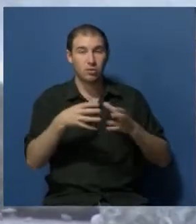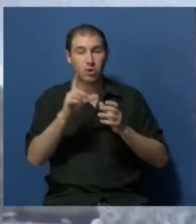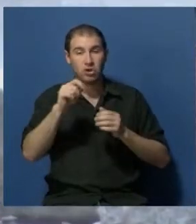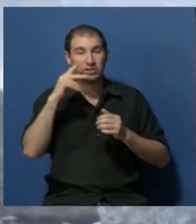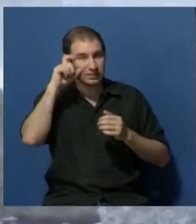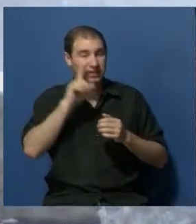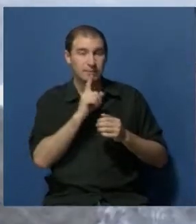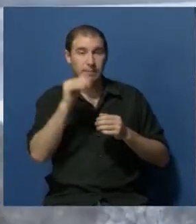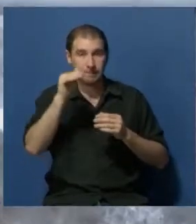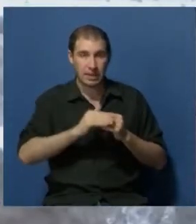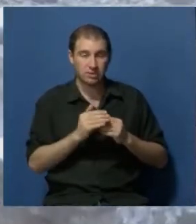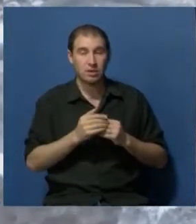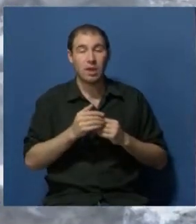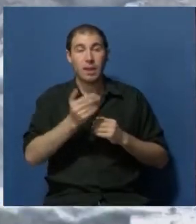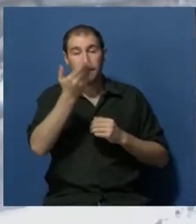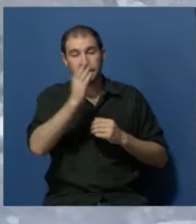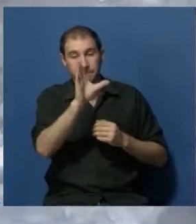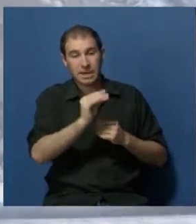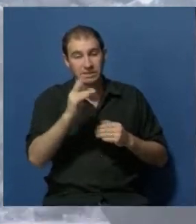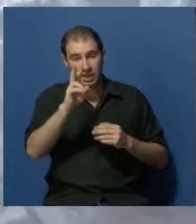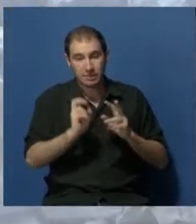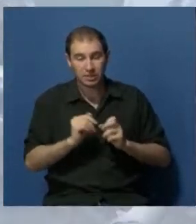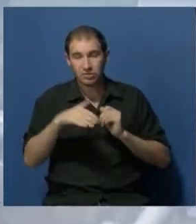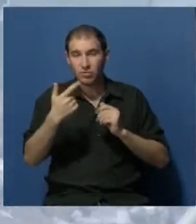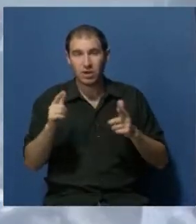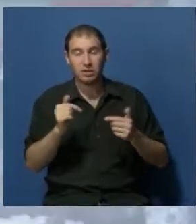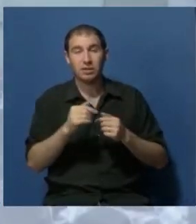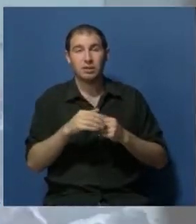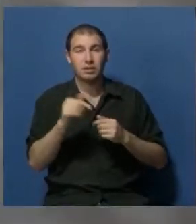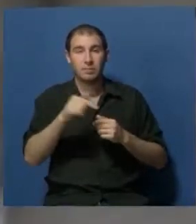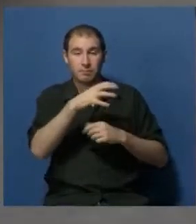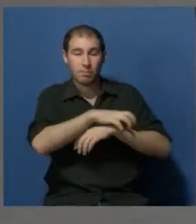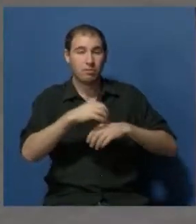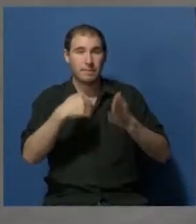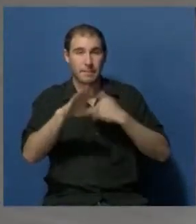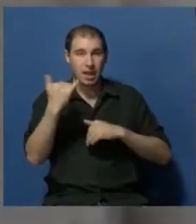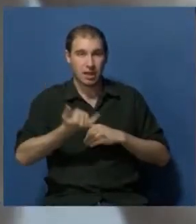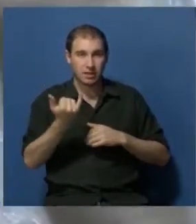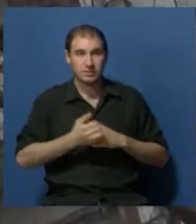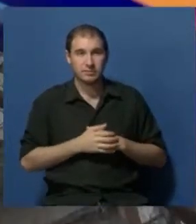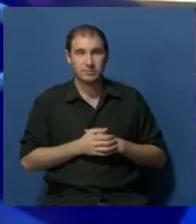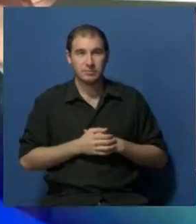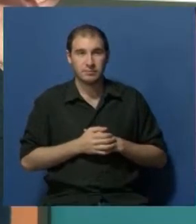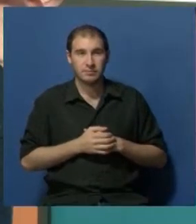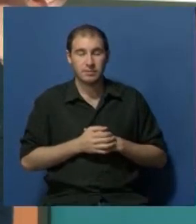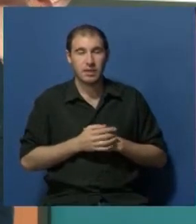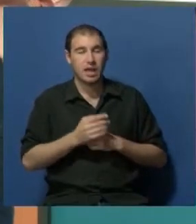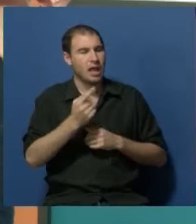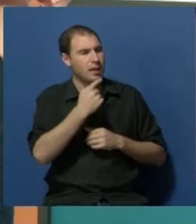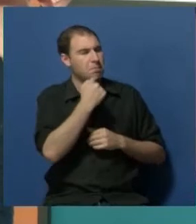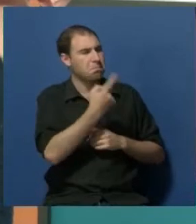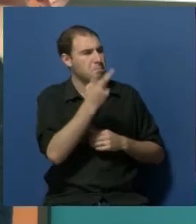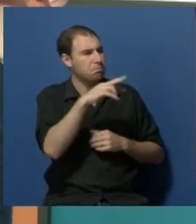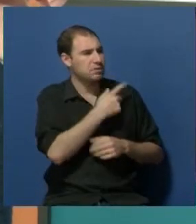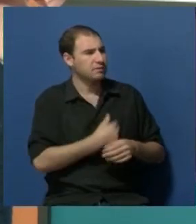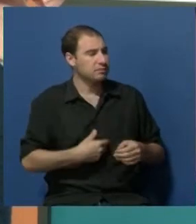CONICET. Un país sin investigadores no va a tener menos pobres, va a tener más pobres. Sí, claro. Le preguntábamos a la vicegobernadora si no